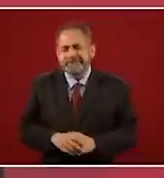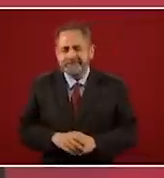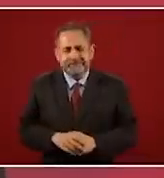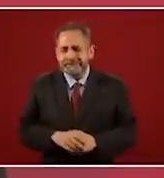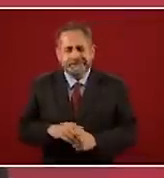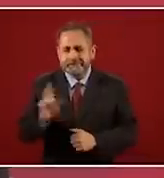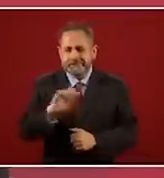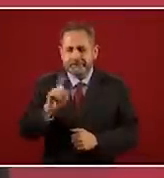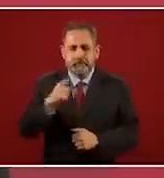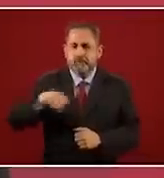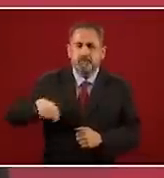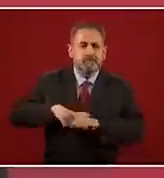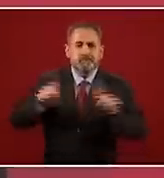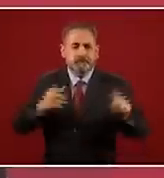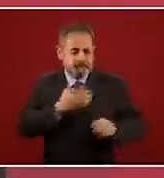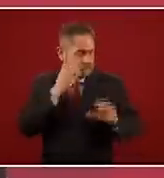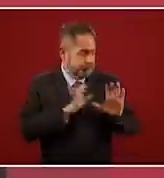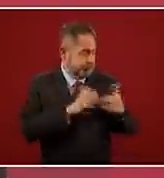No somos conservadores.